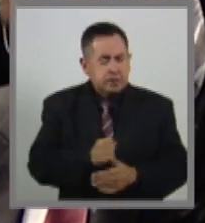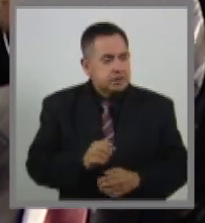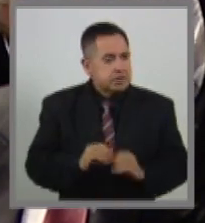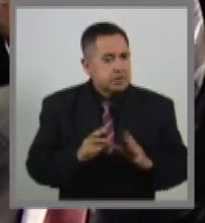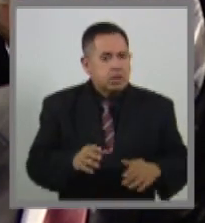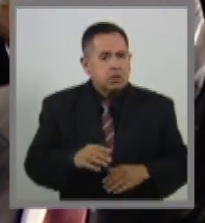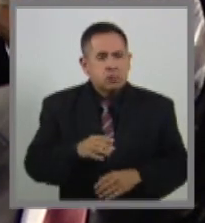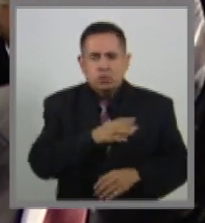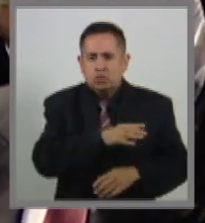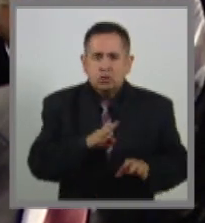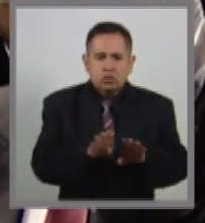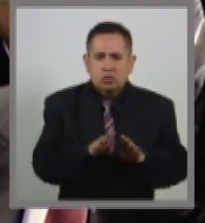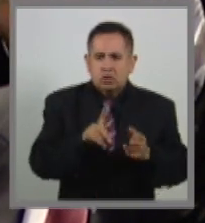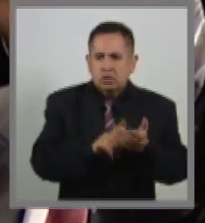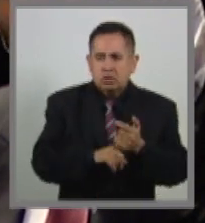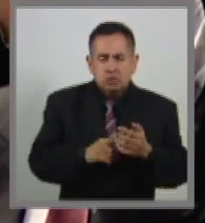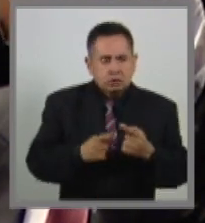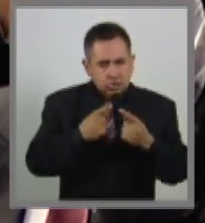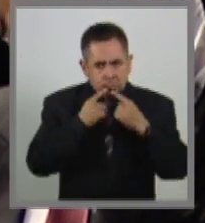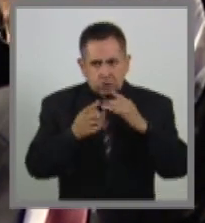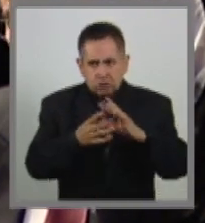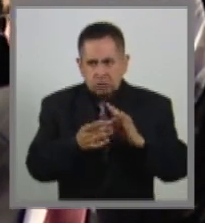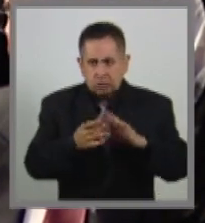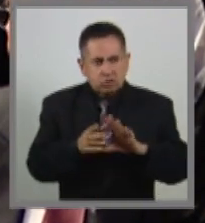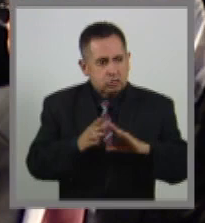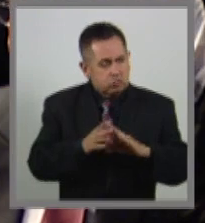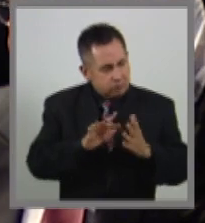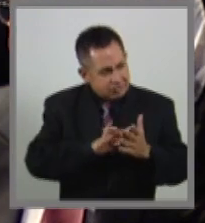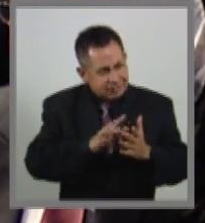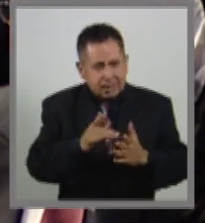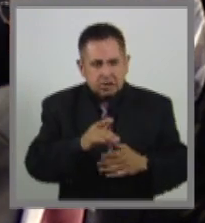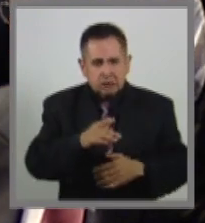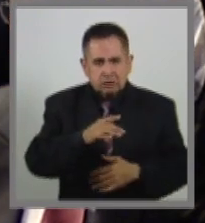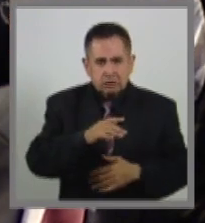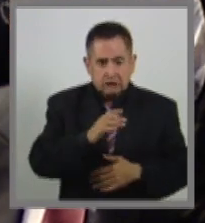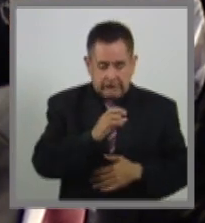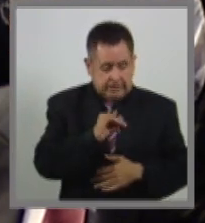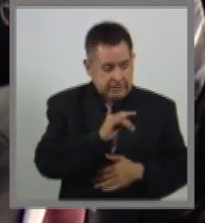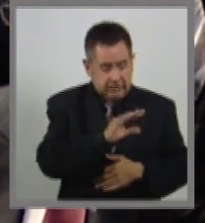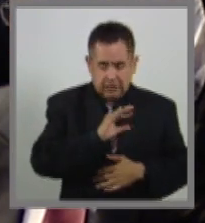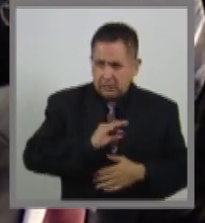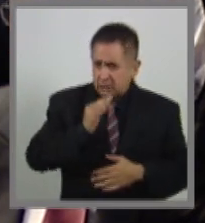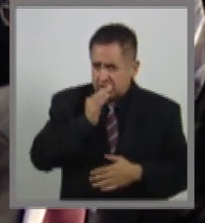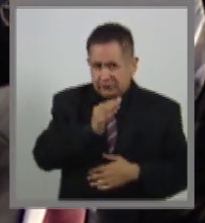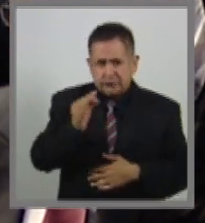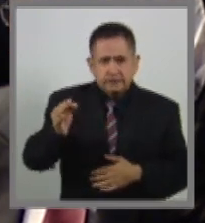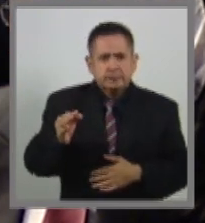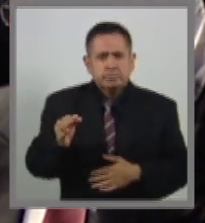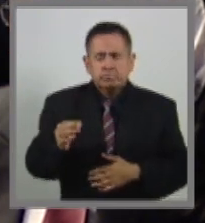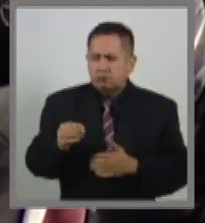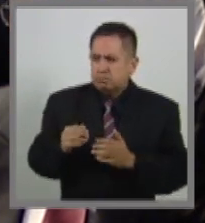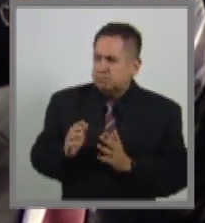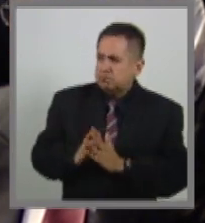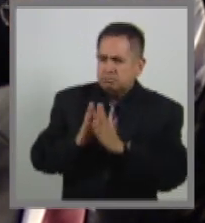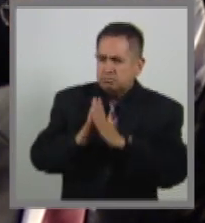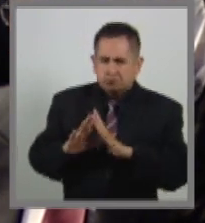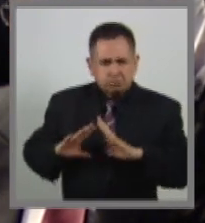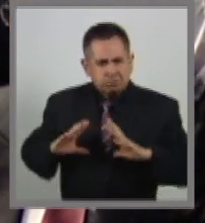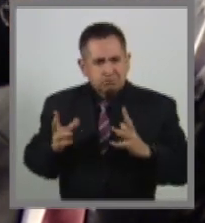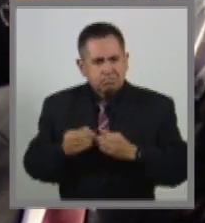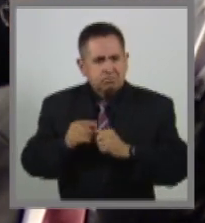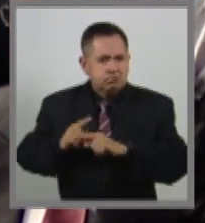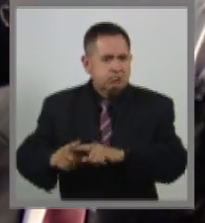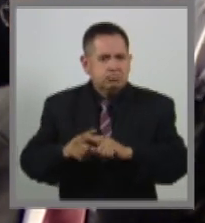que tu comisión, y agradezco a nombre de Cristina la colaboración de todos